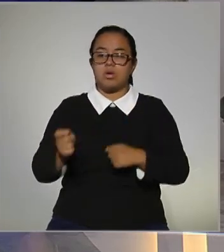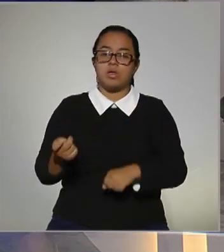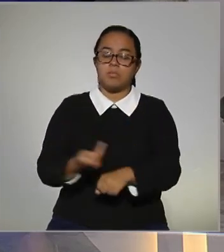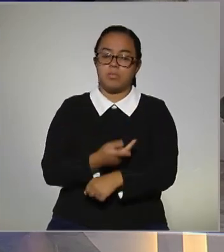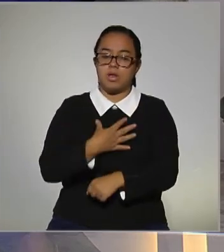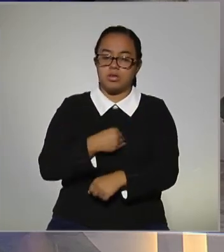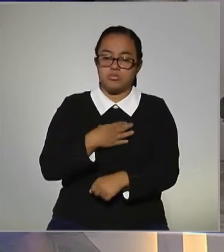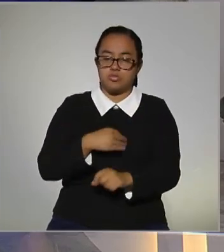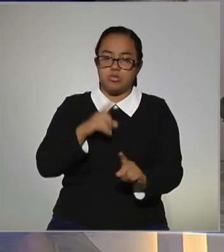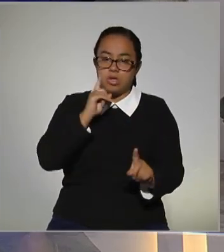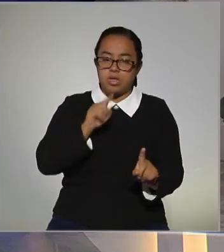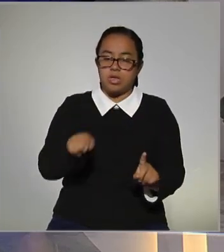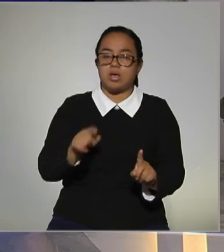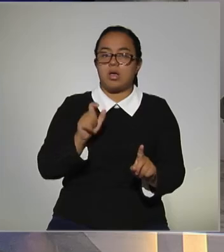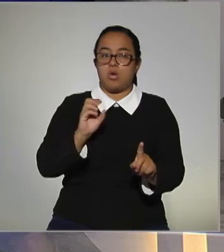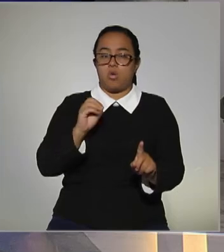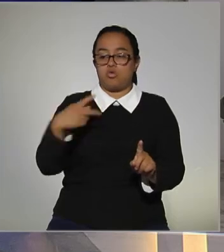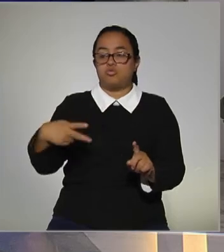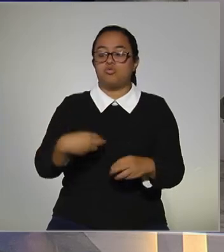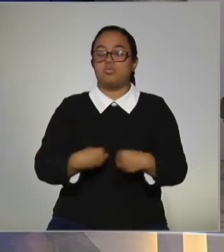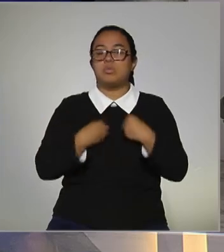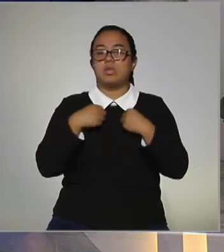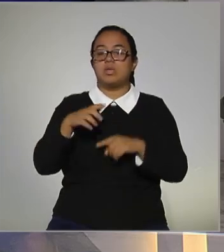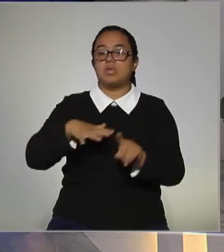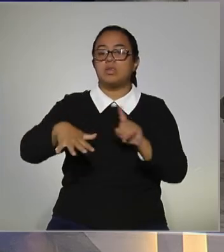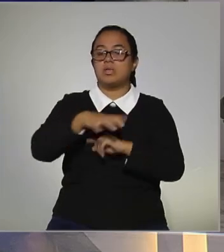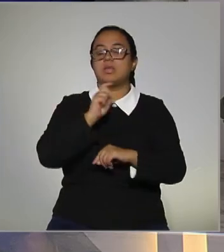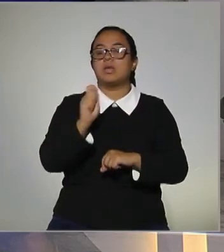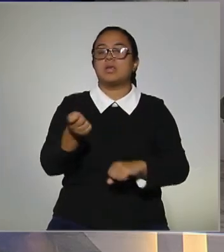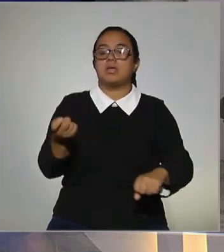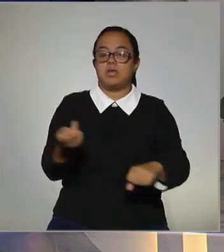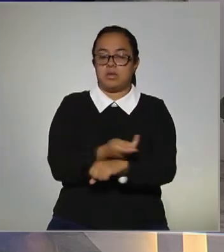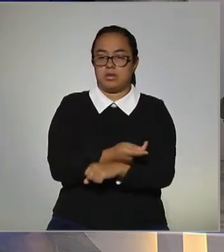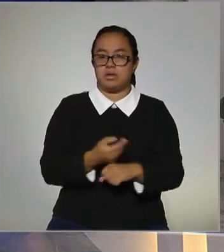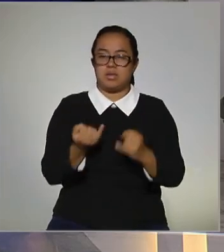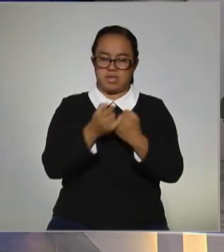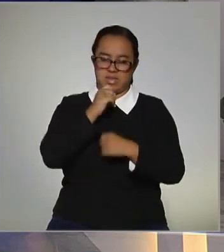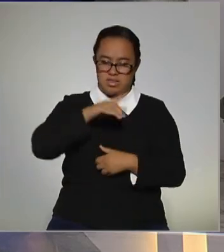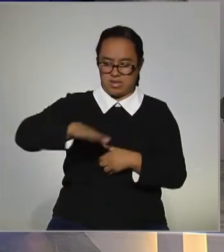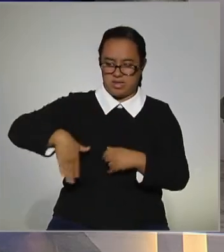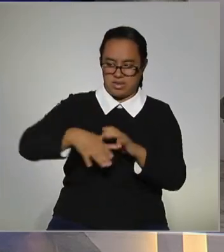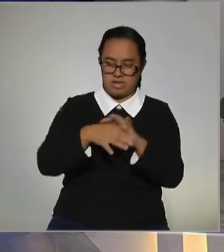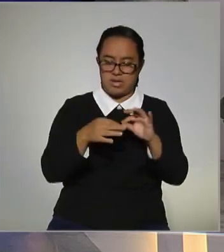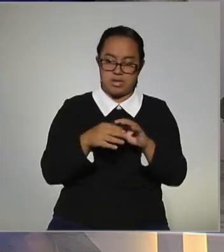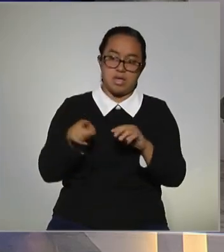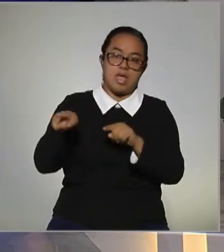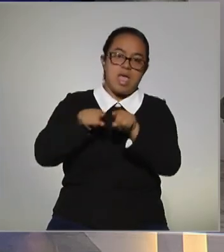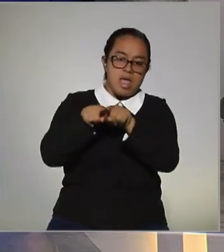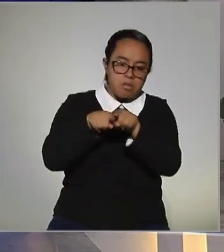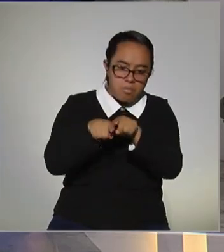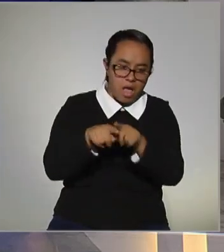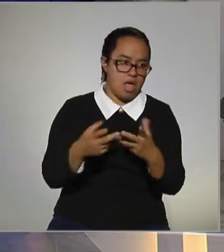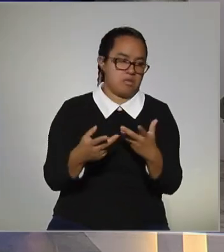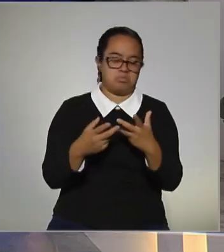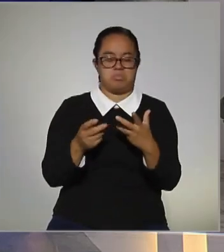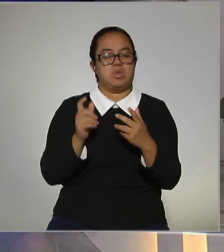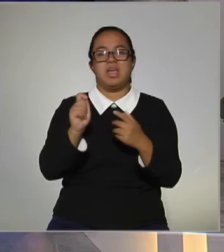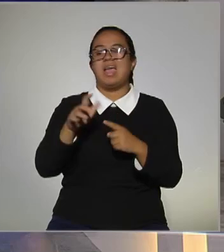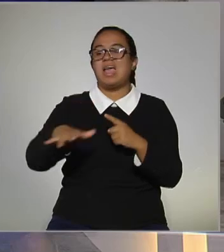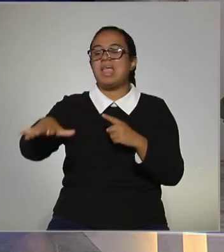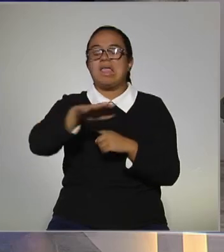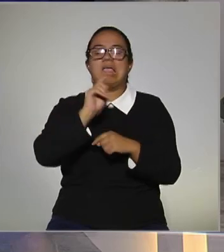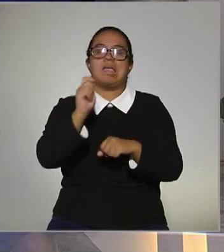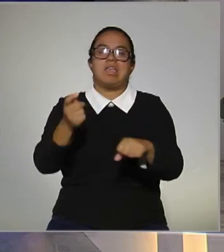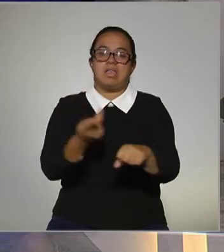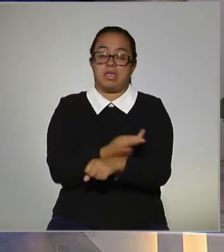¿Qué está pasando alrededor de mi vida o de su vida en este momento? Comentaban hace rato la experiencia de un hermano. ¿Qué está sucediendo alrededor